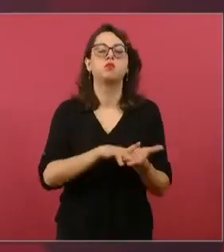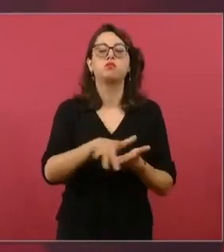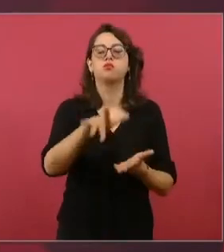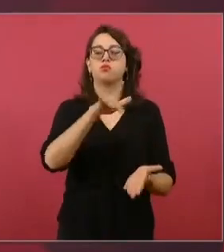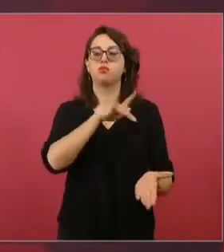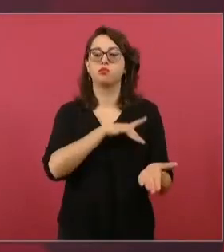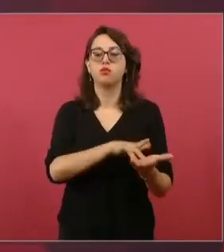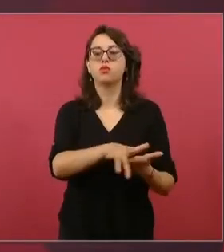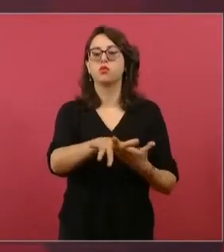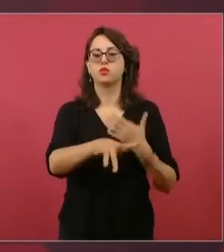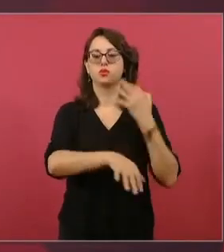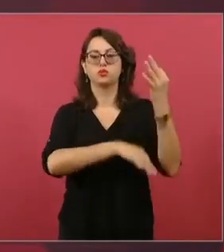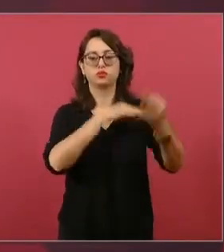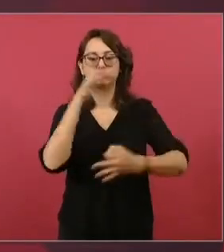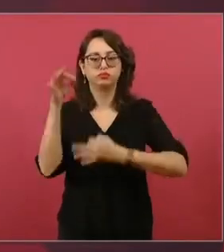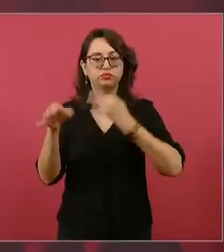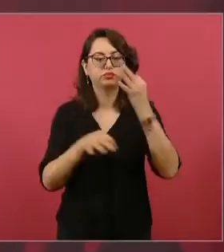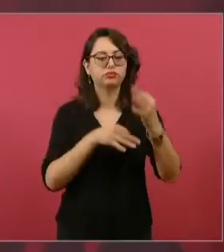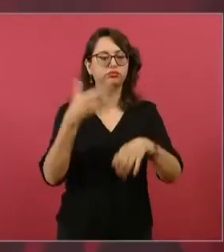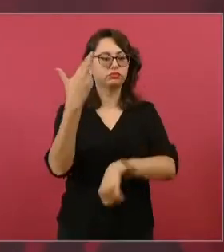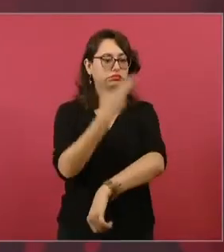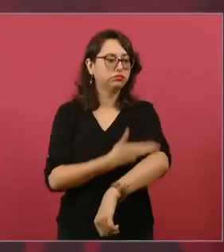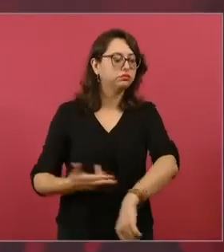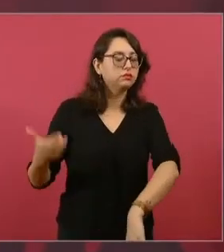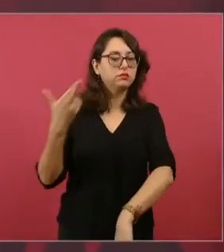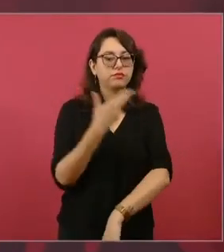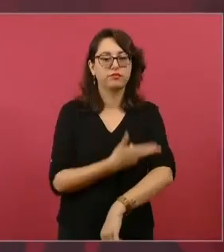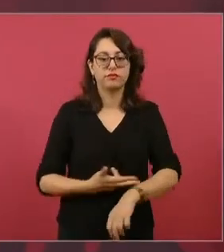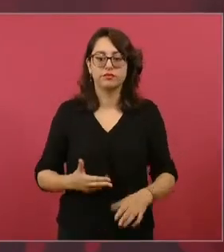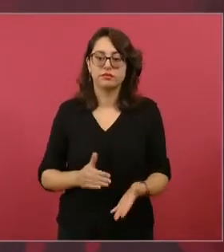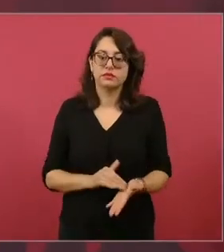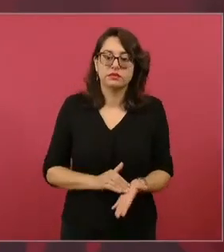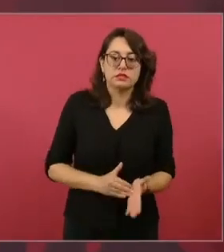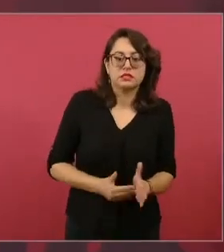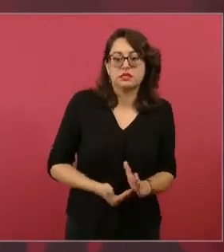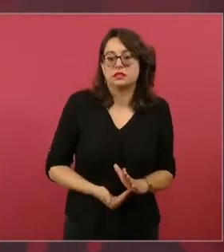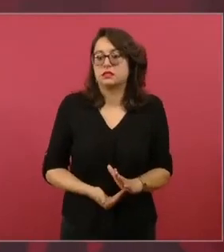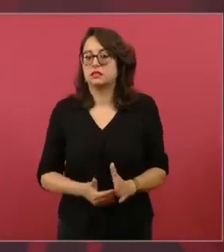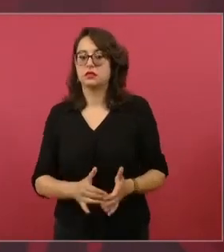para cometer un fraude que nos